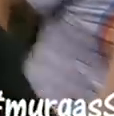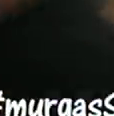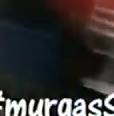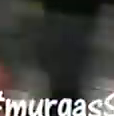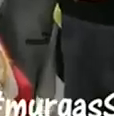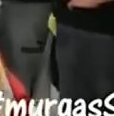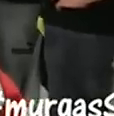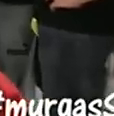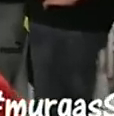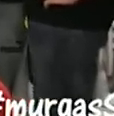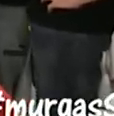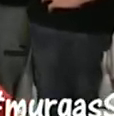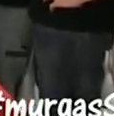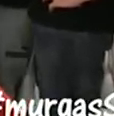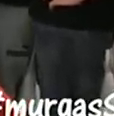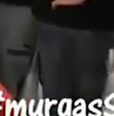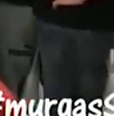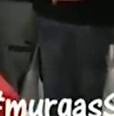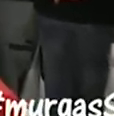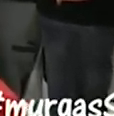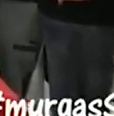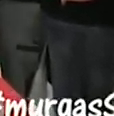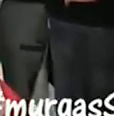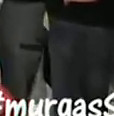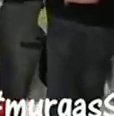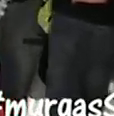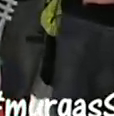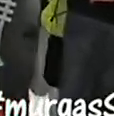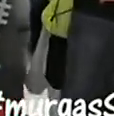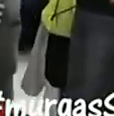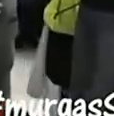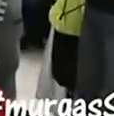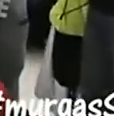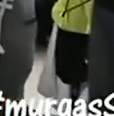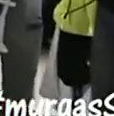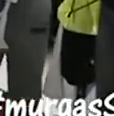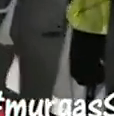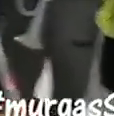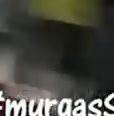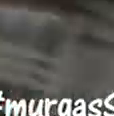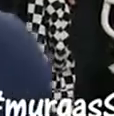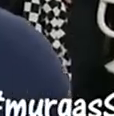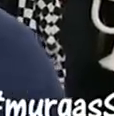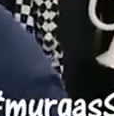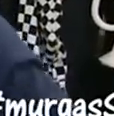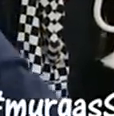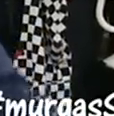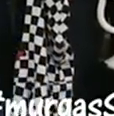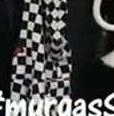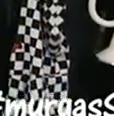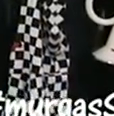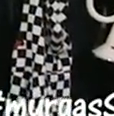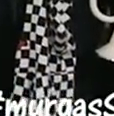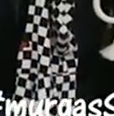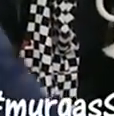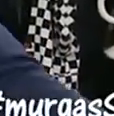baño. Y el diseño de este año se llama 8 cremalleras para un payaso bambón, diseño de Santi Castro. Bueno, espero que les haya gustado